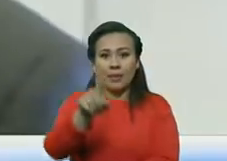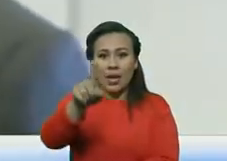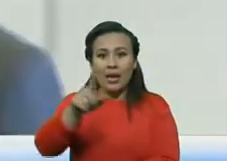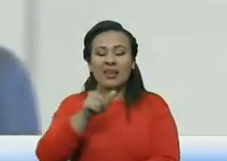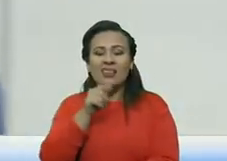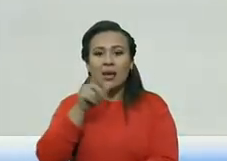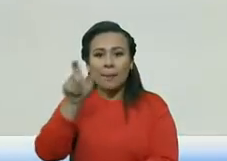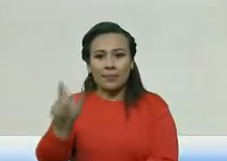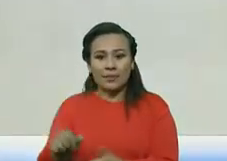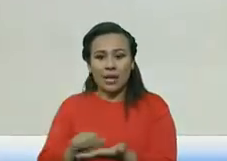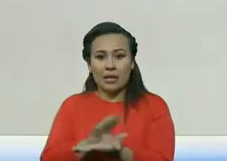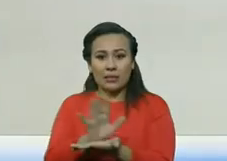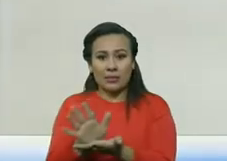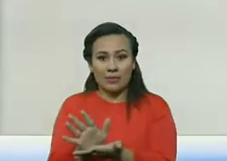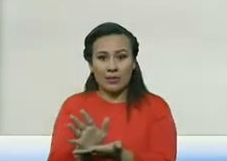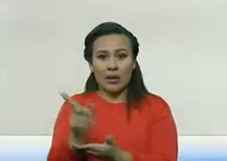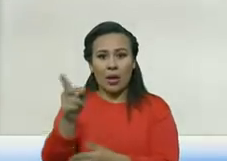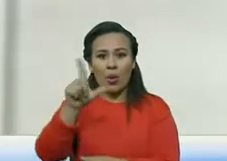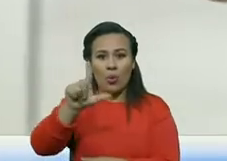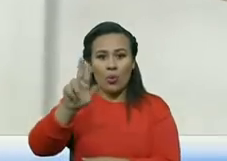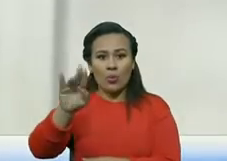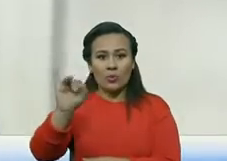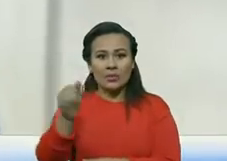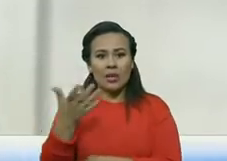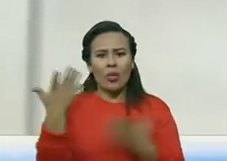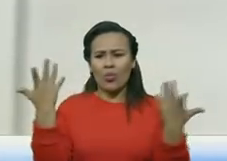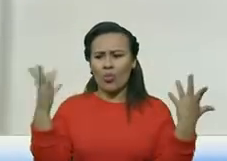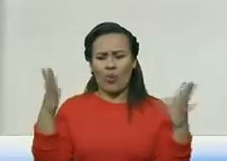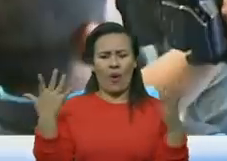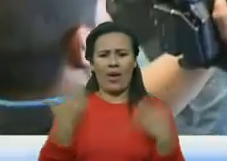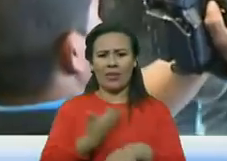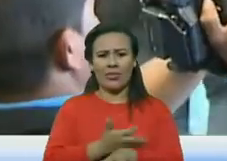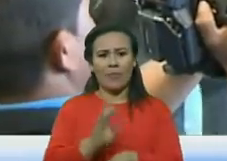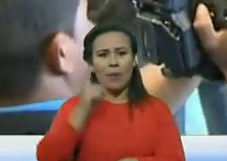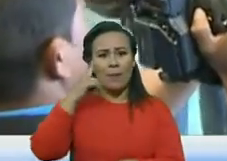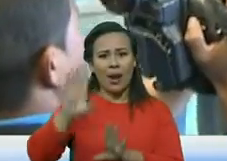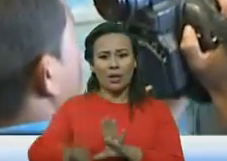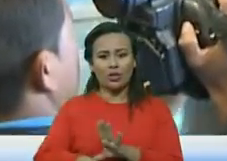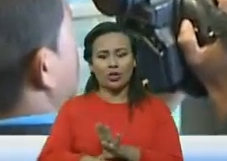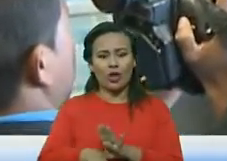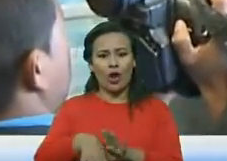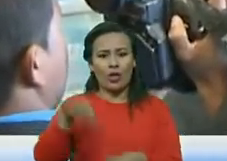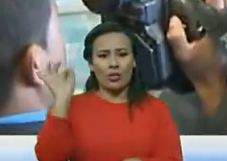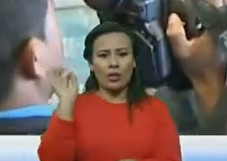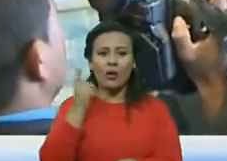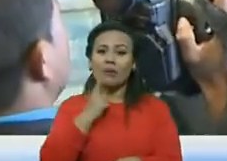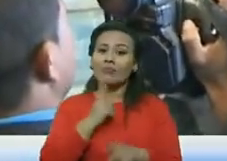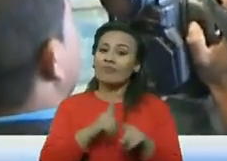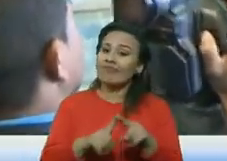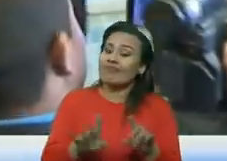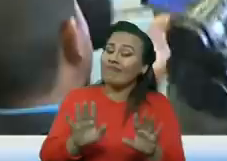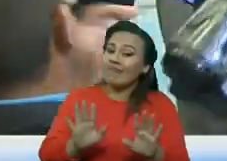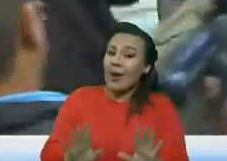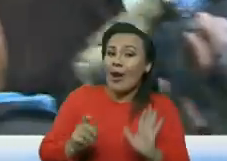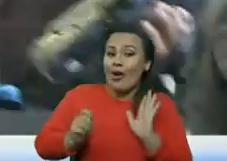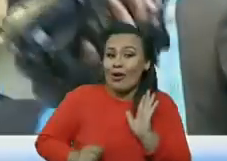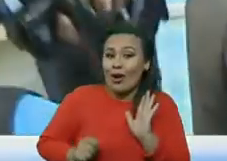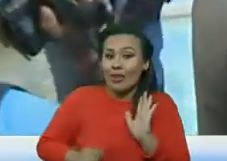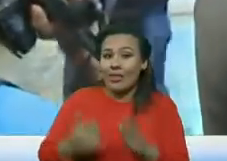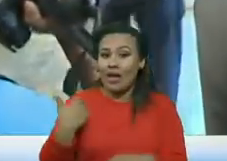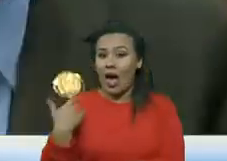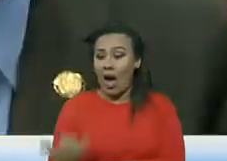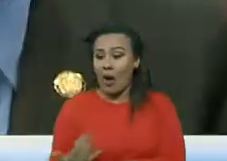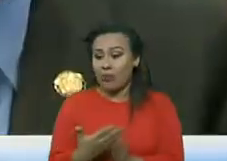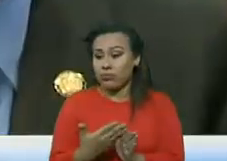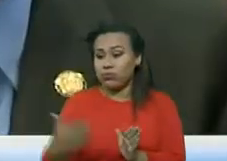Torres mencionó que según la ley no hay tiempo para el sorteo, añadiendo que luego de este la Corte tiene